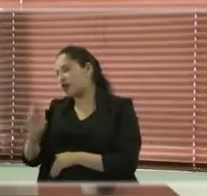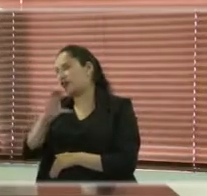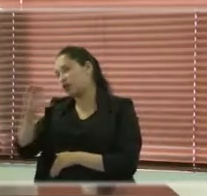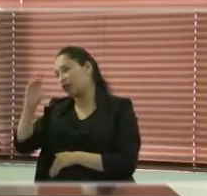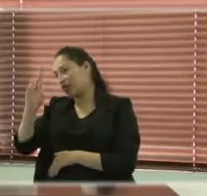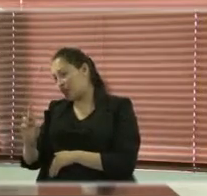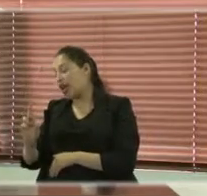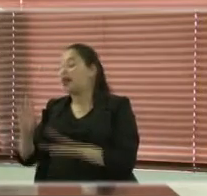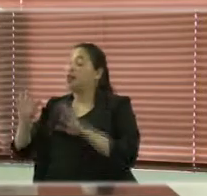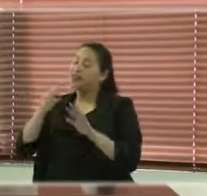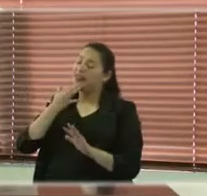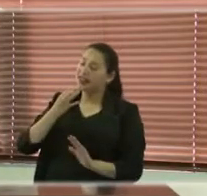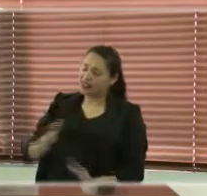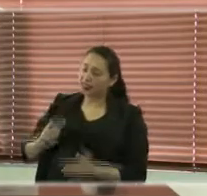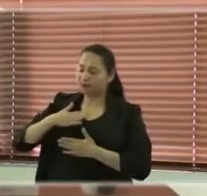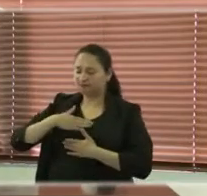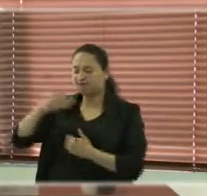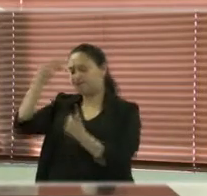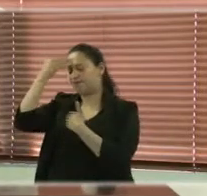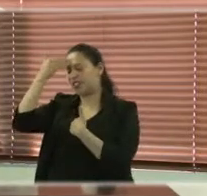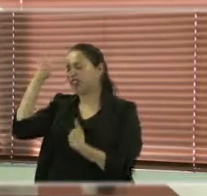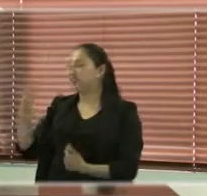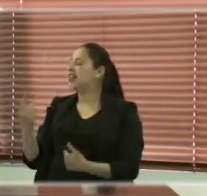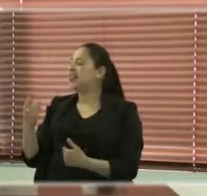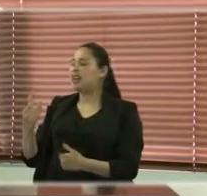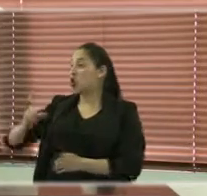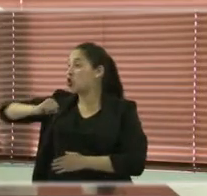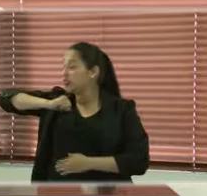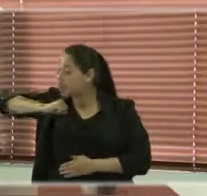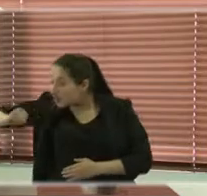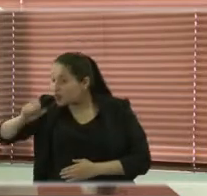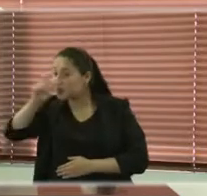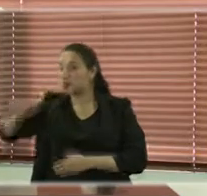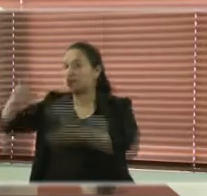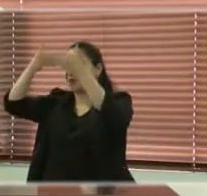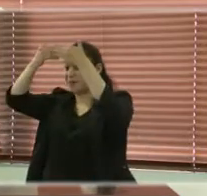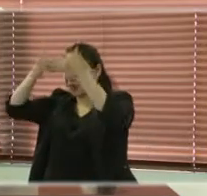las personas con discapacidad Todavía están siendo